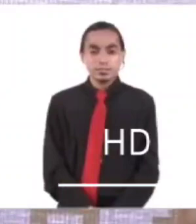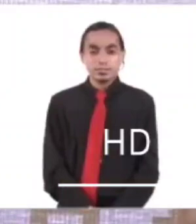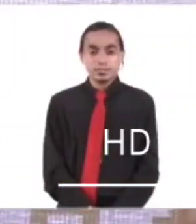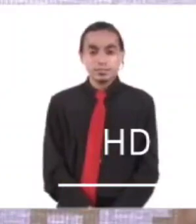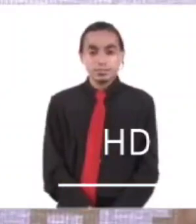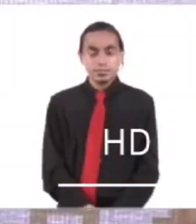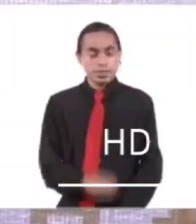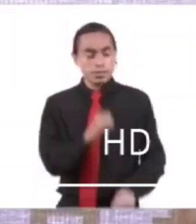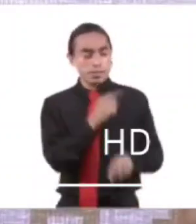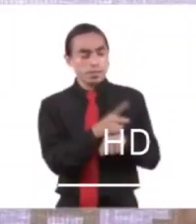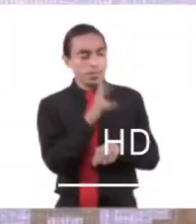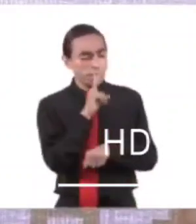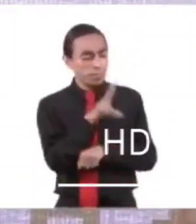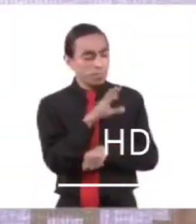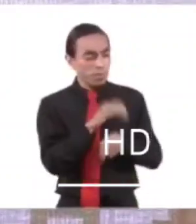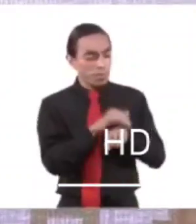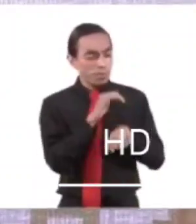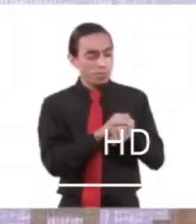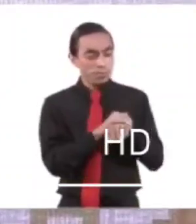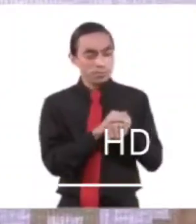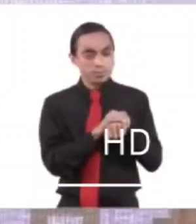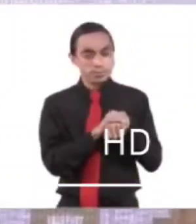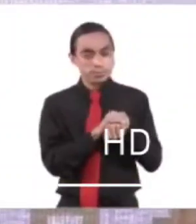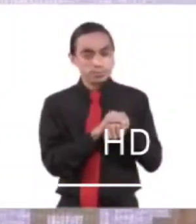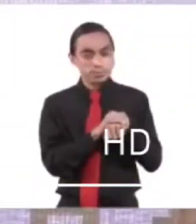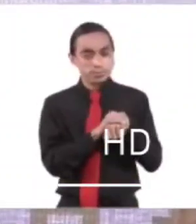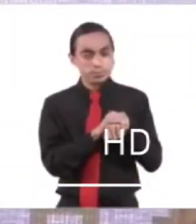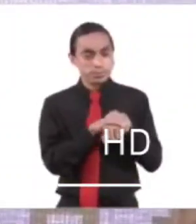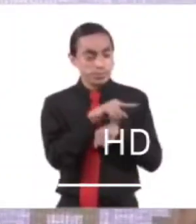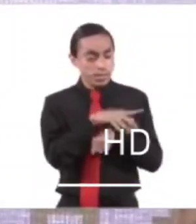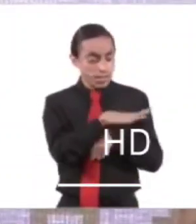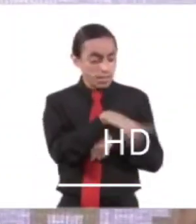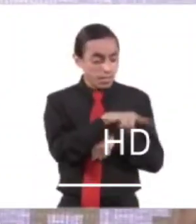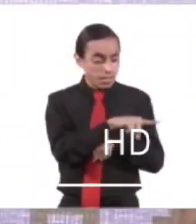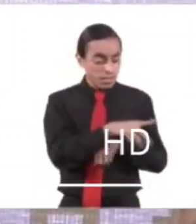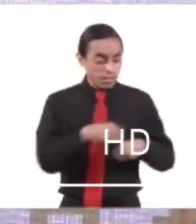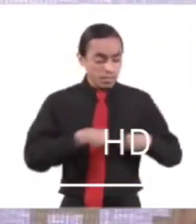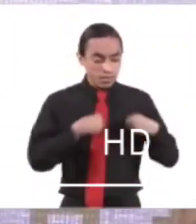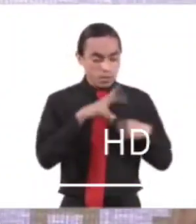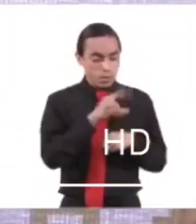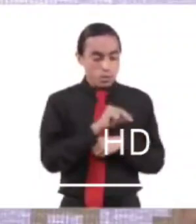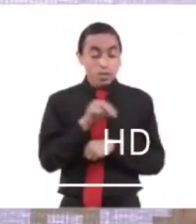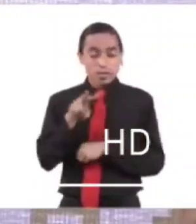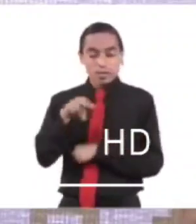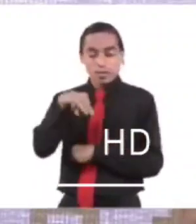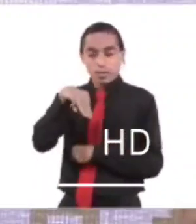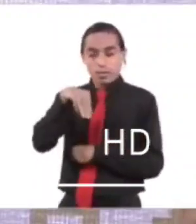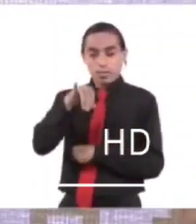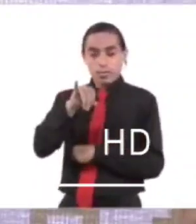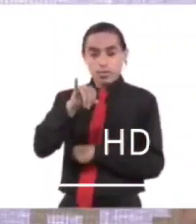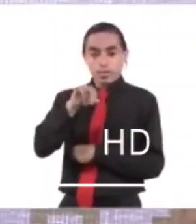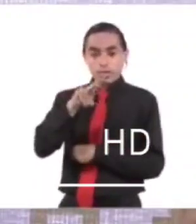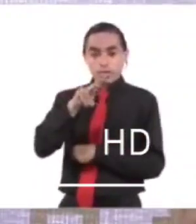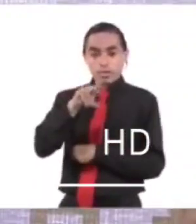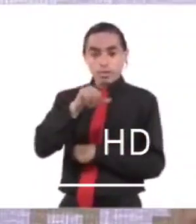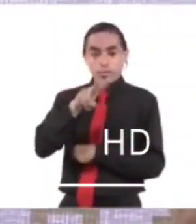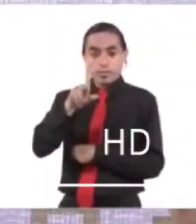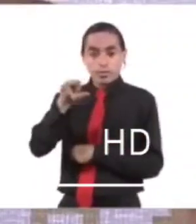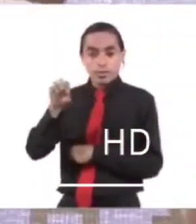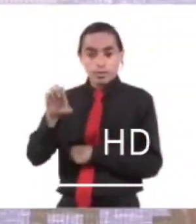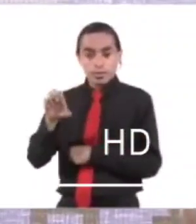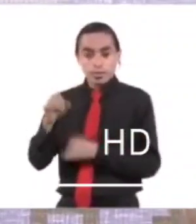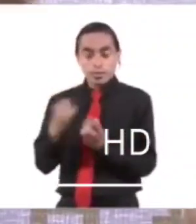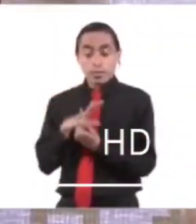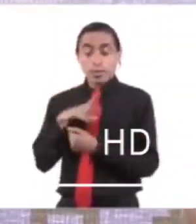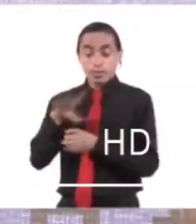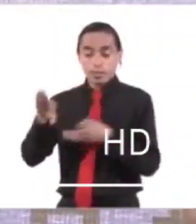está también nuestro amigo que no vive en Portales sino en Miravalle, Pedrito, Pero a Miravalle, que está junto